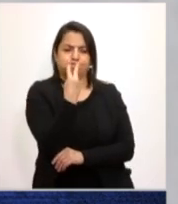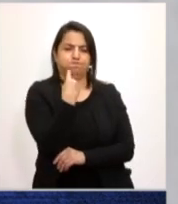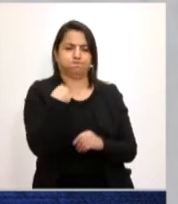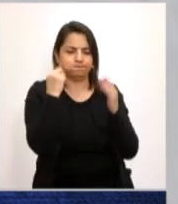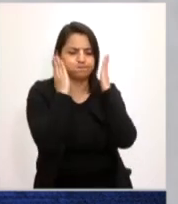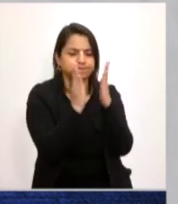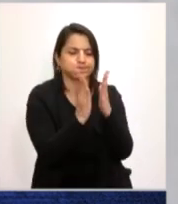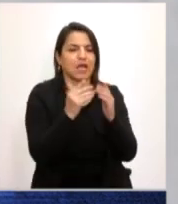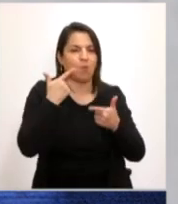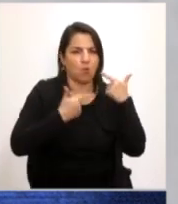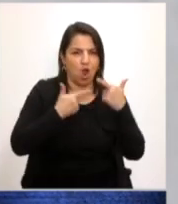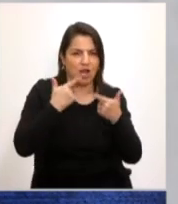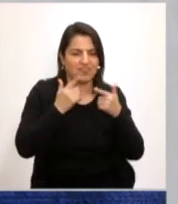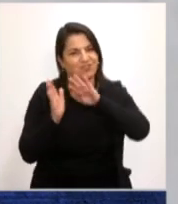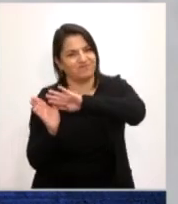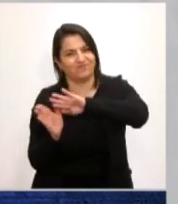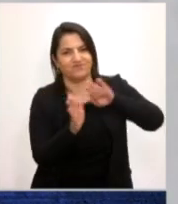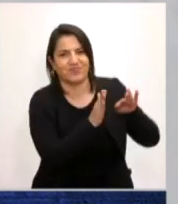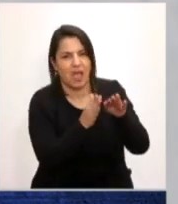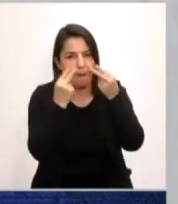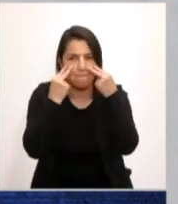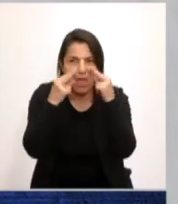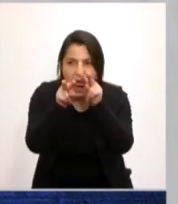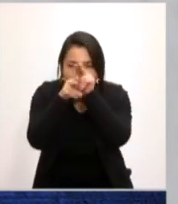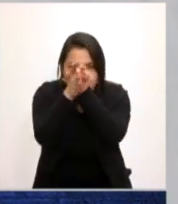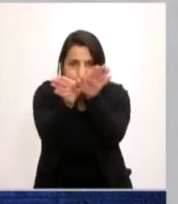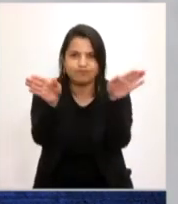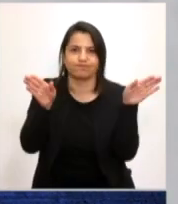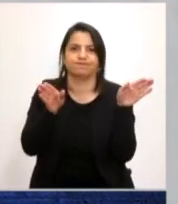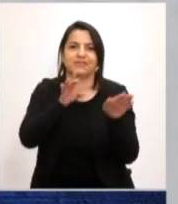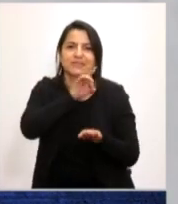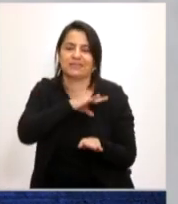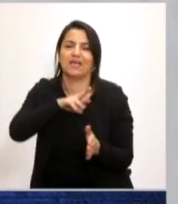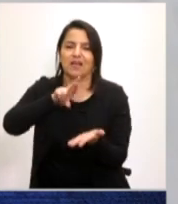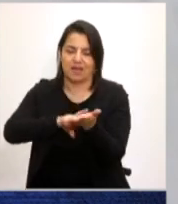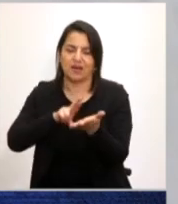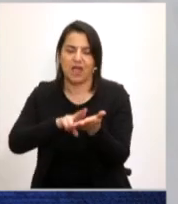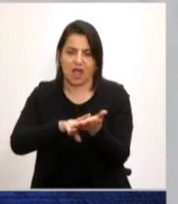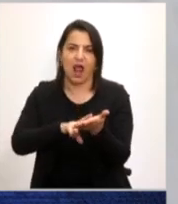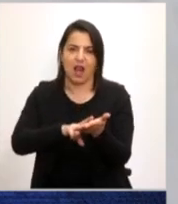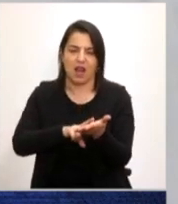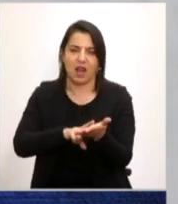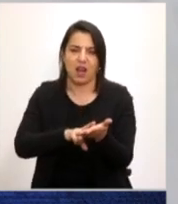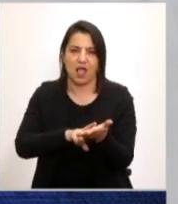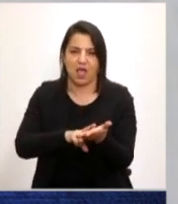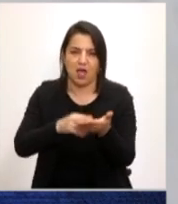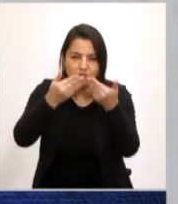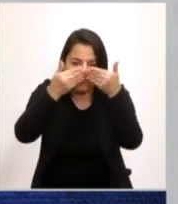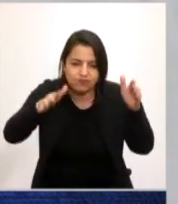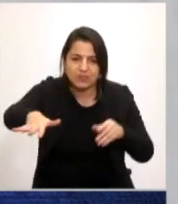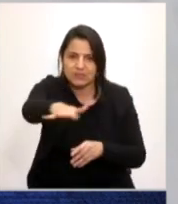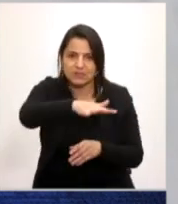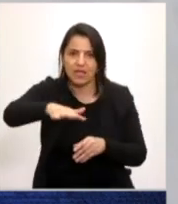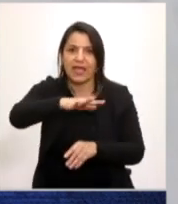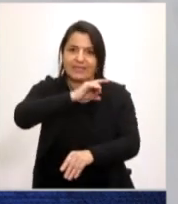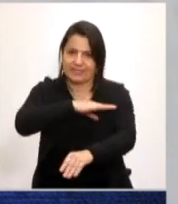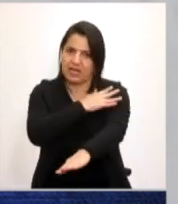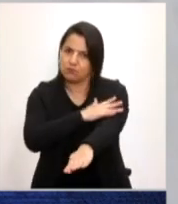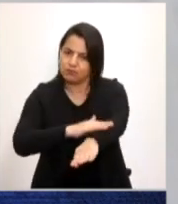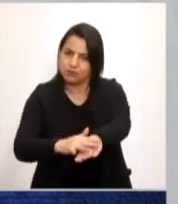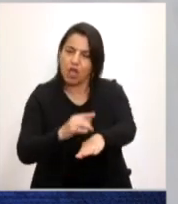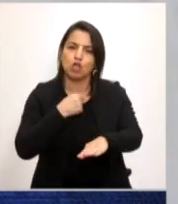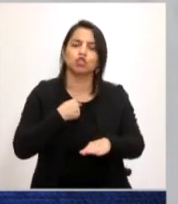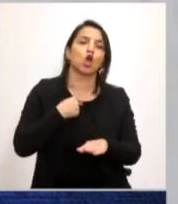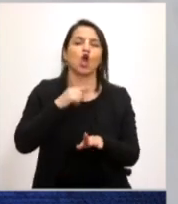político para ser capaces de mirar con amplitud el Chile real que ante nosotros se despliega. Y en ese sentido yo defiendo que